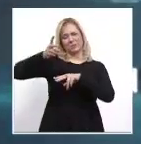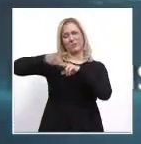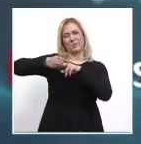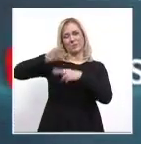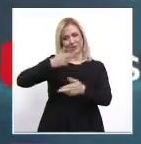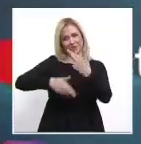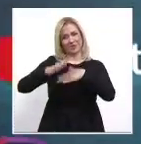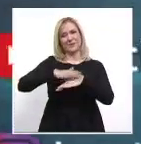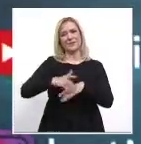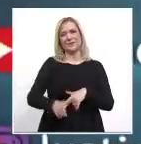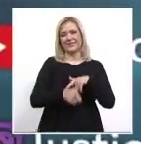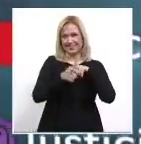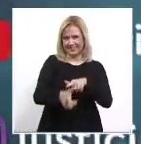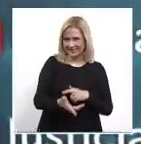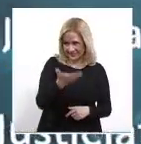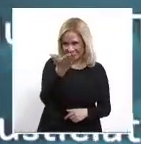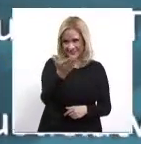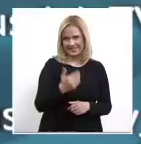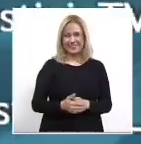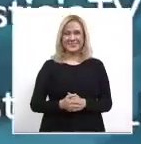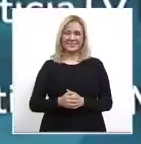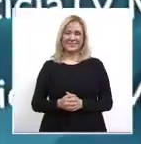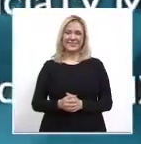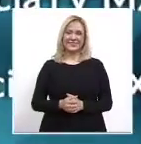pausa y continuamos con más noticias.